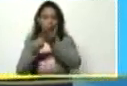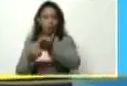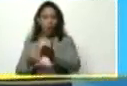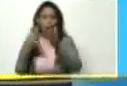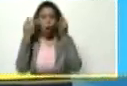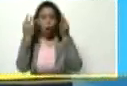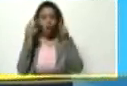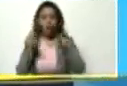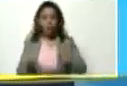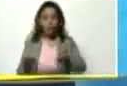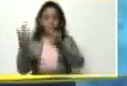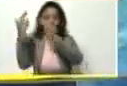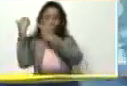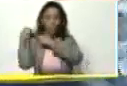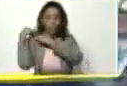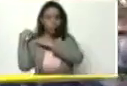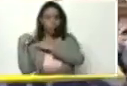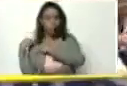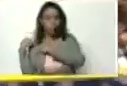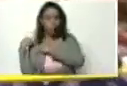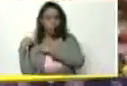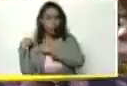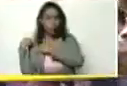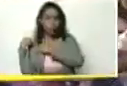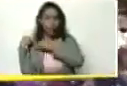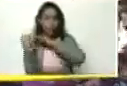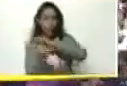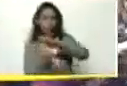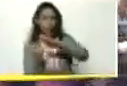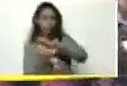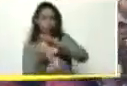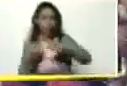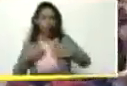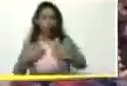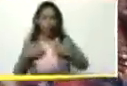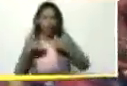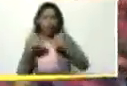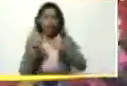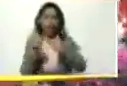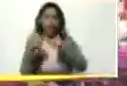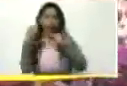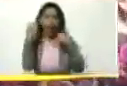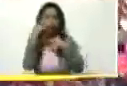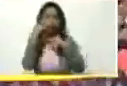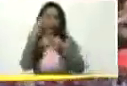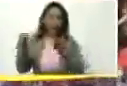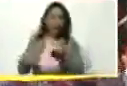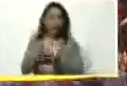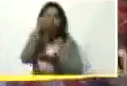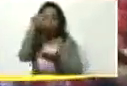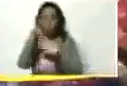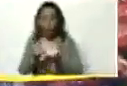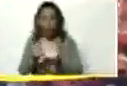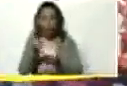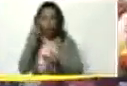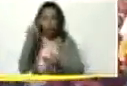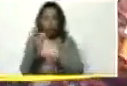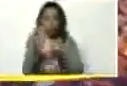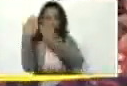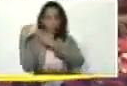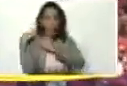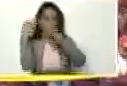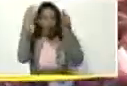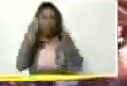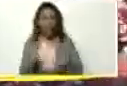oficial en las instituciones de salud a nivel nacional, su cargo oficial